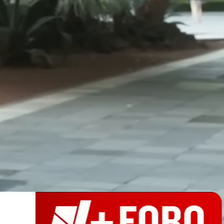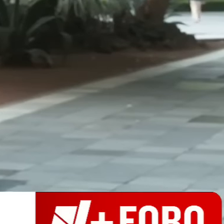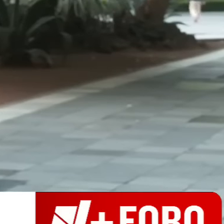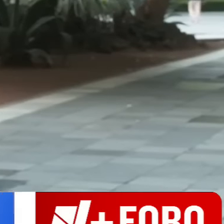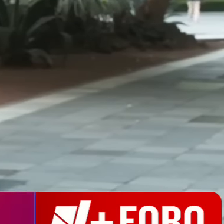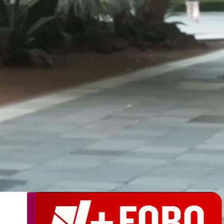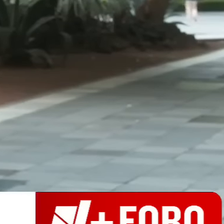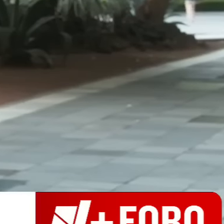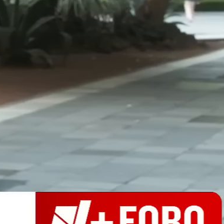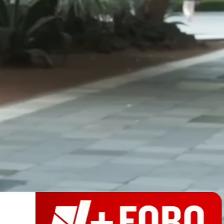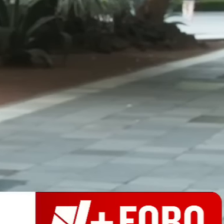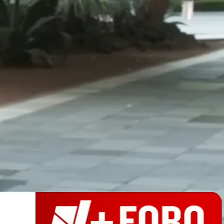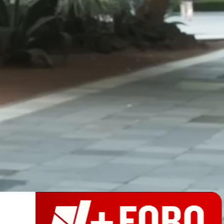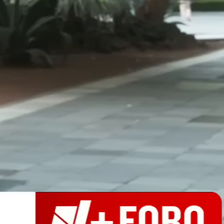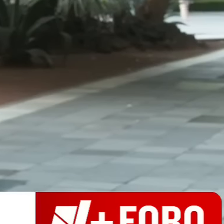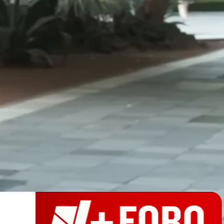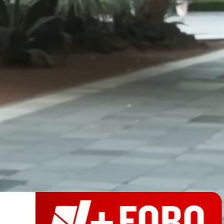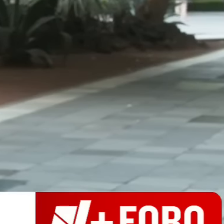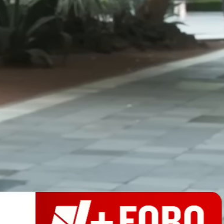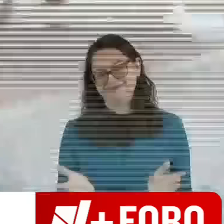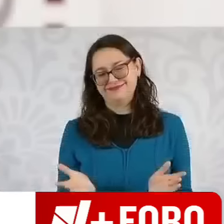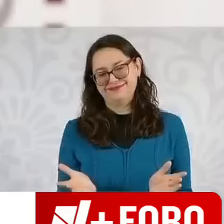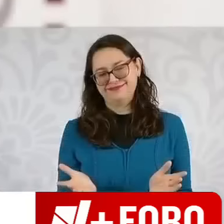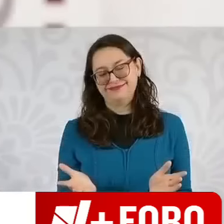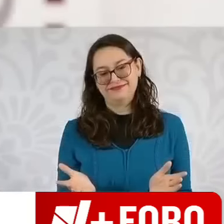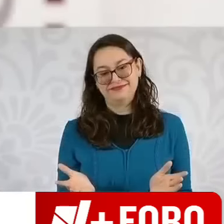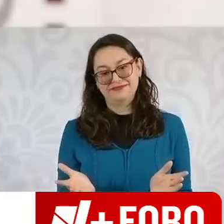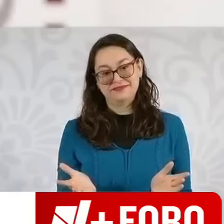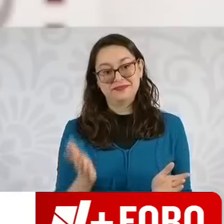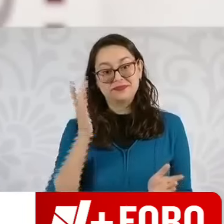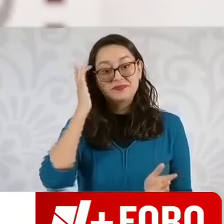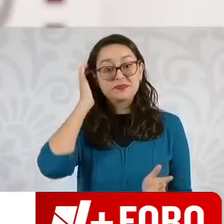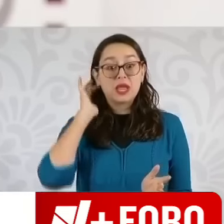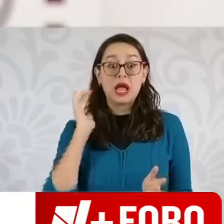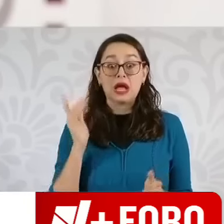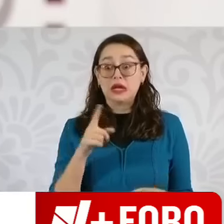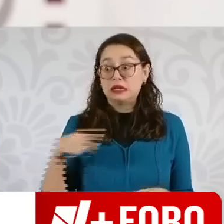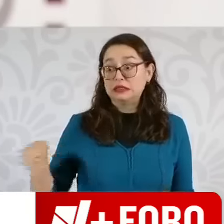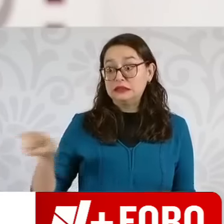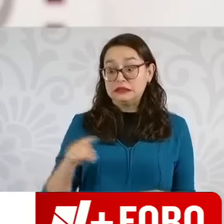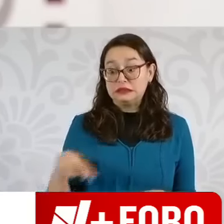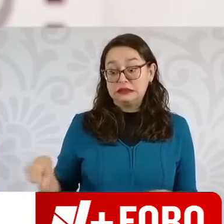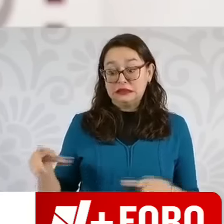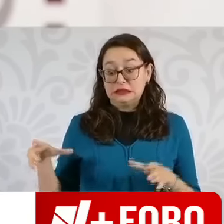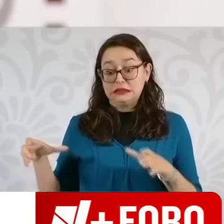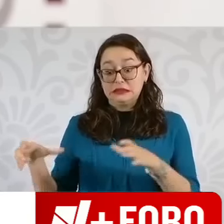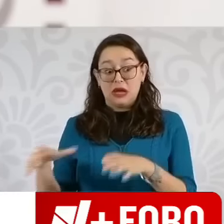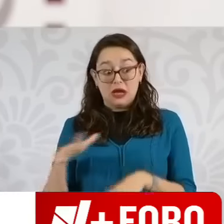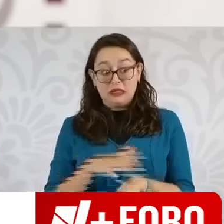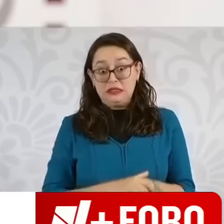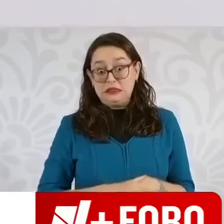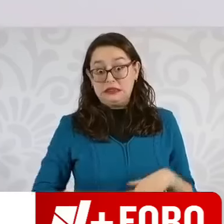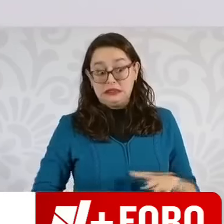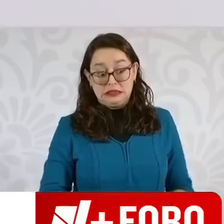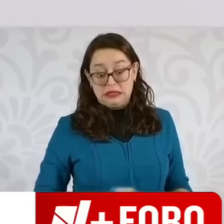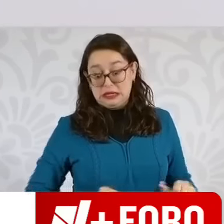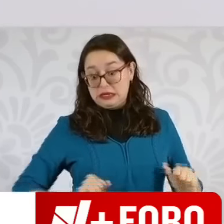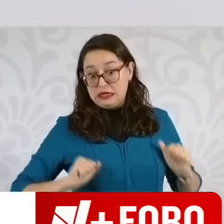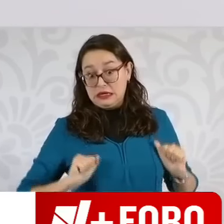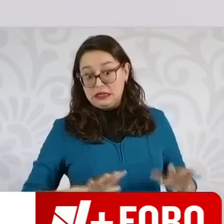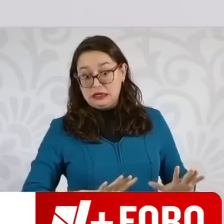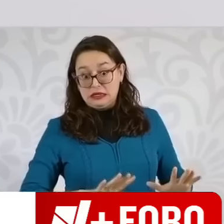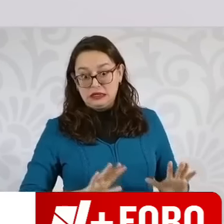expresidente Felipe Calderón no supiera de estos nexos que pues ya ha sentenciado un juez. Tenía el